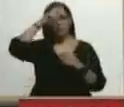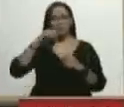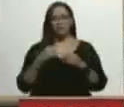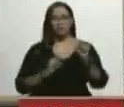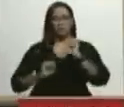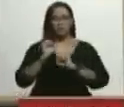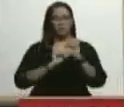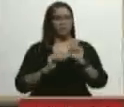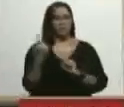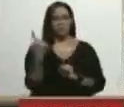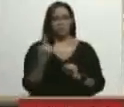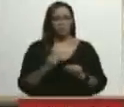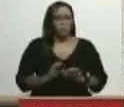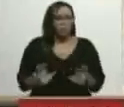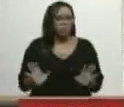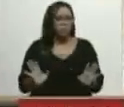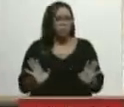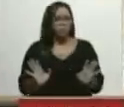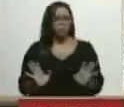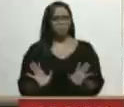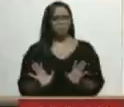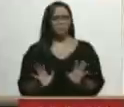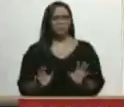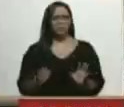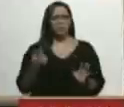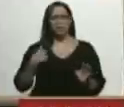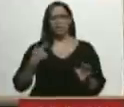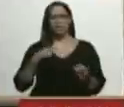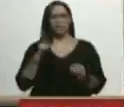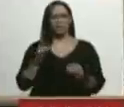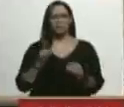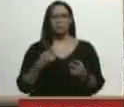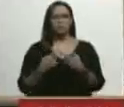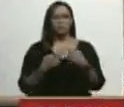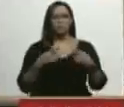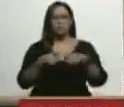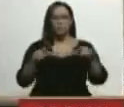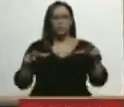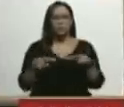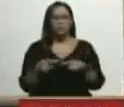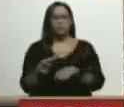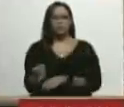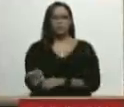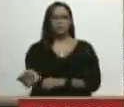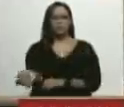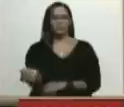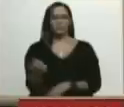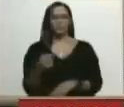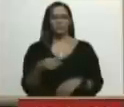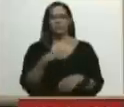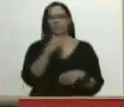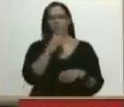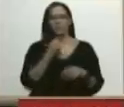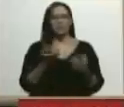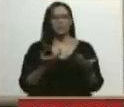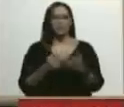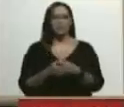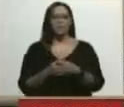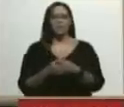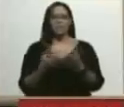el solo cayó en sus contradicciones iniciales y fue Cómo se llama presa de esas